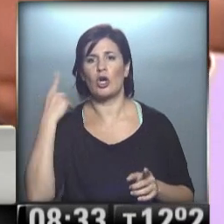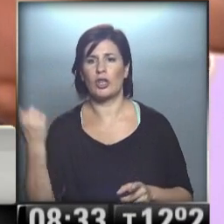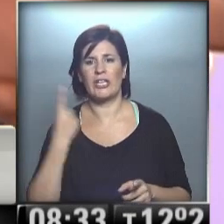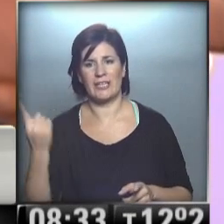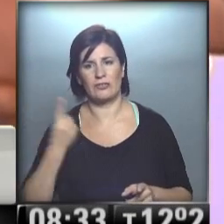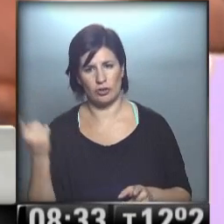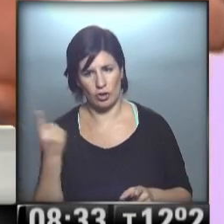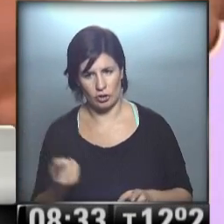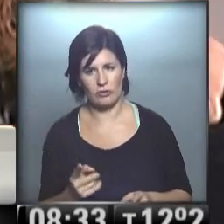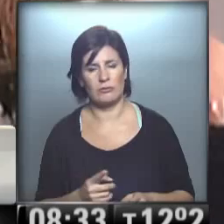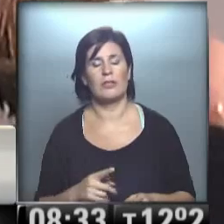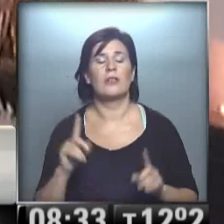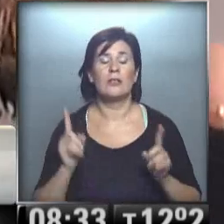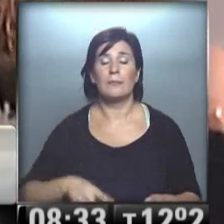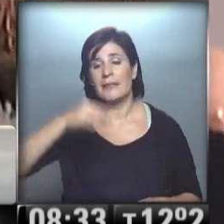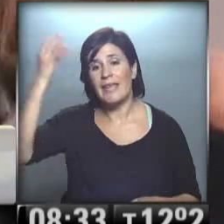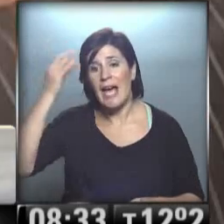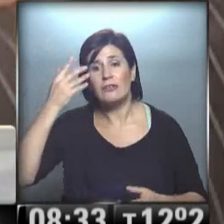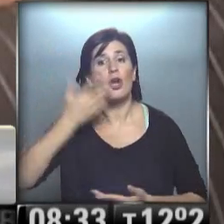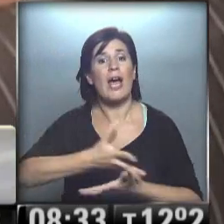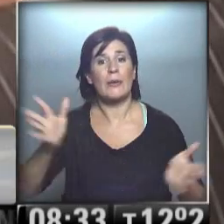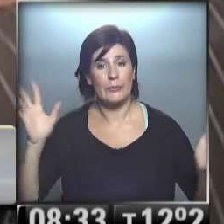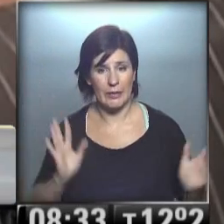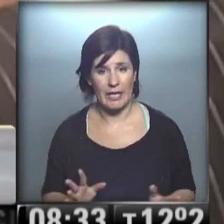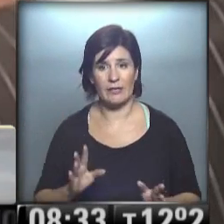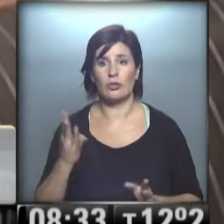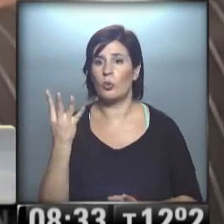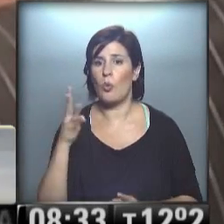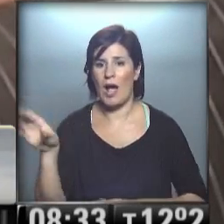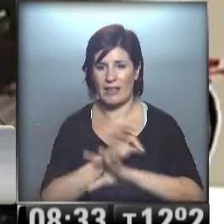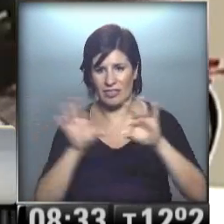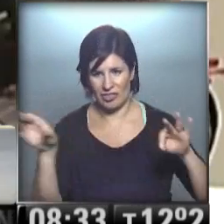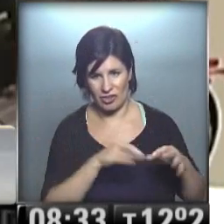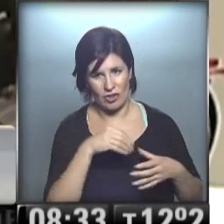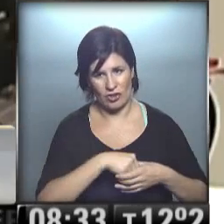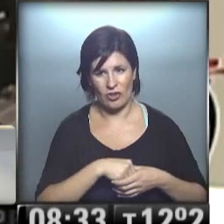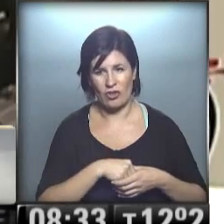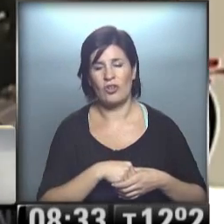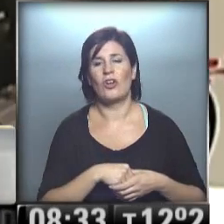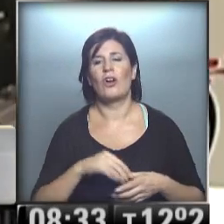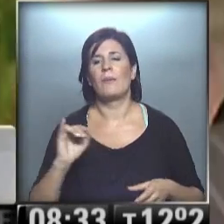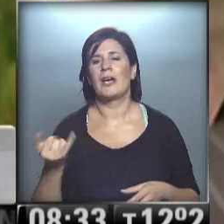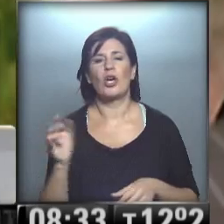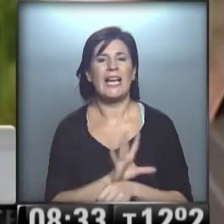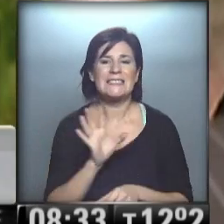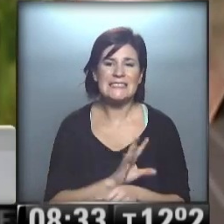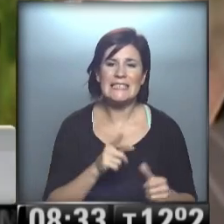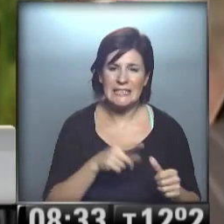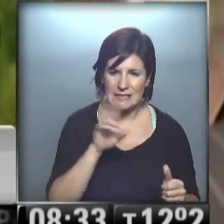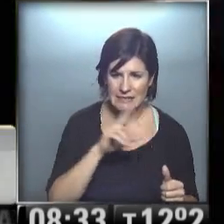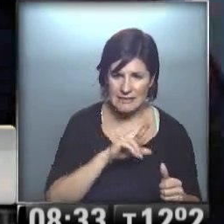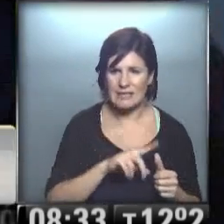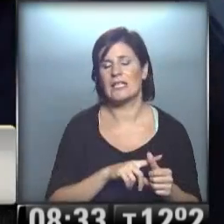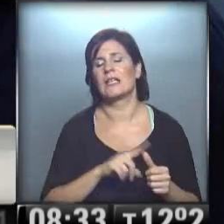también homenaje a teatro abierto nos dio cuatro nominaciones a mejor unitario mejor actriz protagonista el unitario para